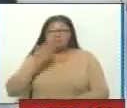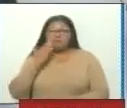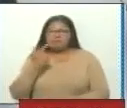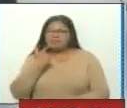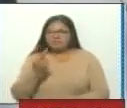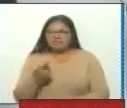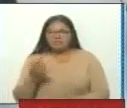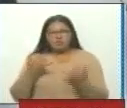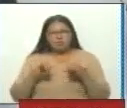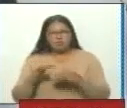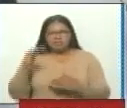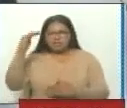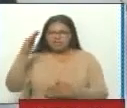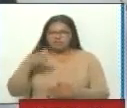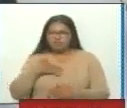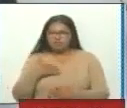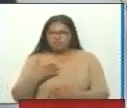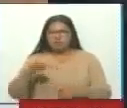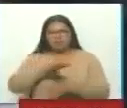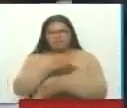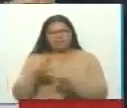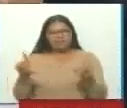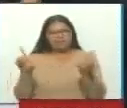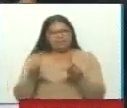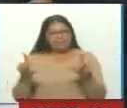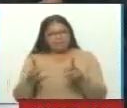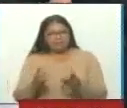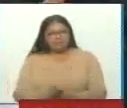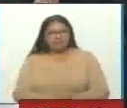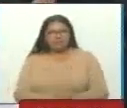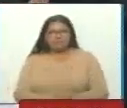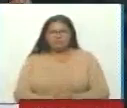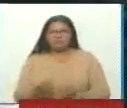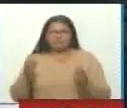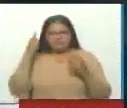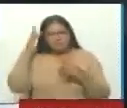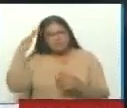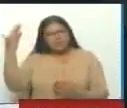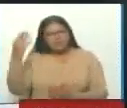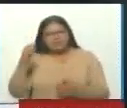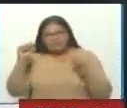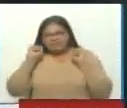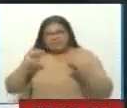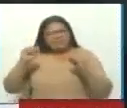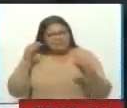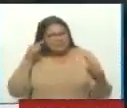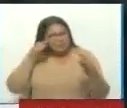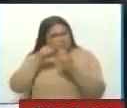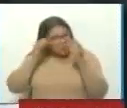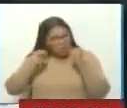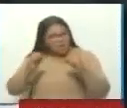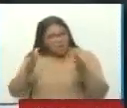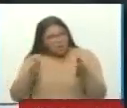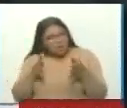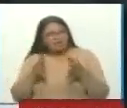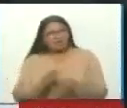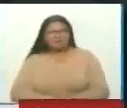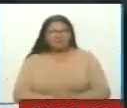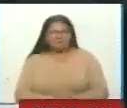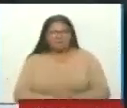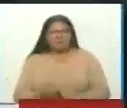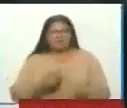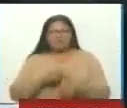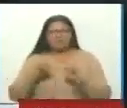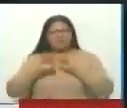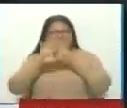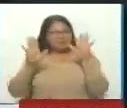Decía yo, cuando usted esté grande, que quiere ser cantante de televisión venezolano. Bueno, es lo logró. Acá está, canta. Y a esta hora de la mañana que no nos hizo